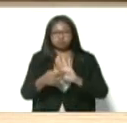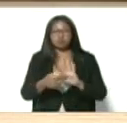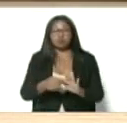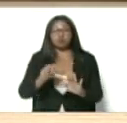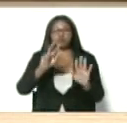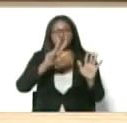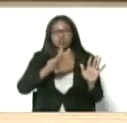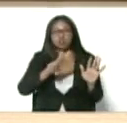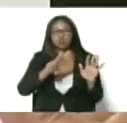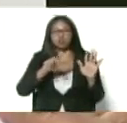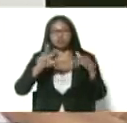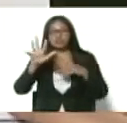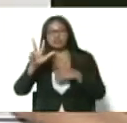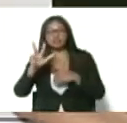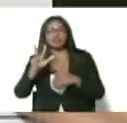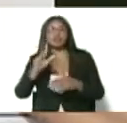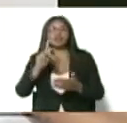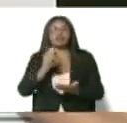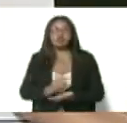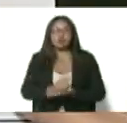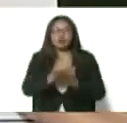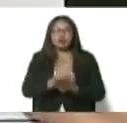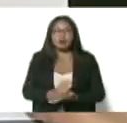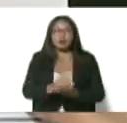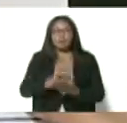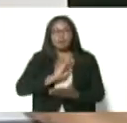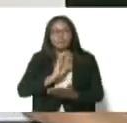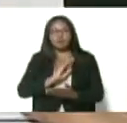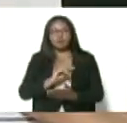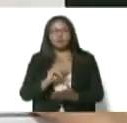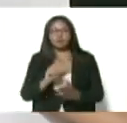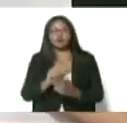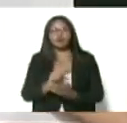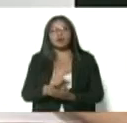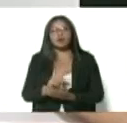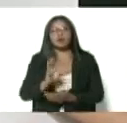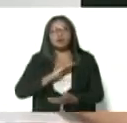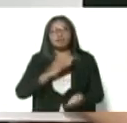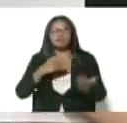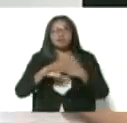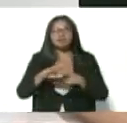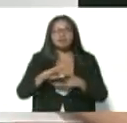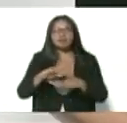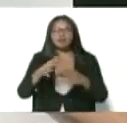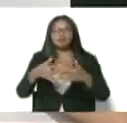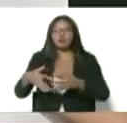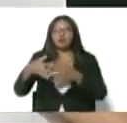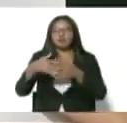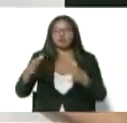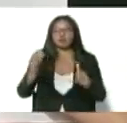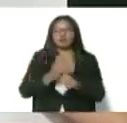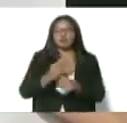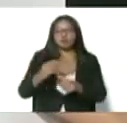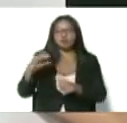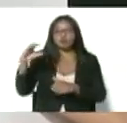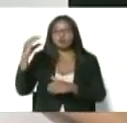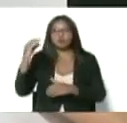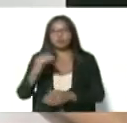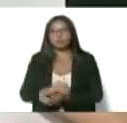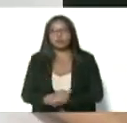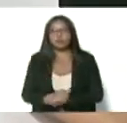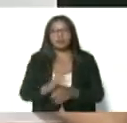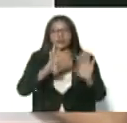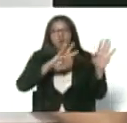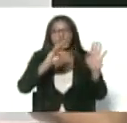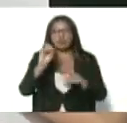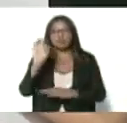813 toneladas de origen colombianos con destino a los estados unidos de norteamérica incautado el noventa por ciento